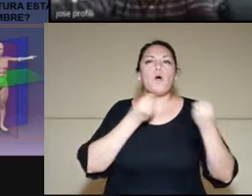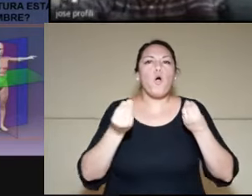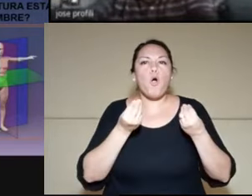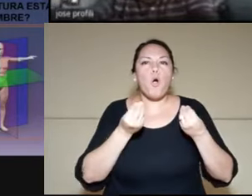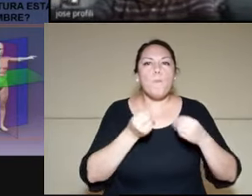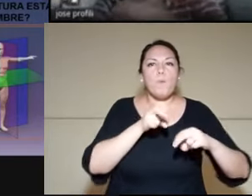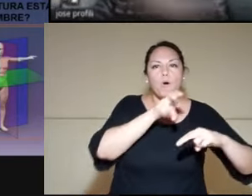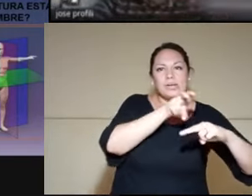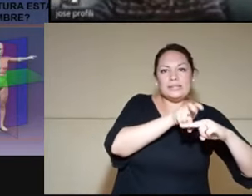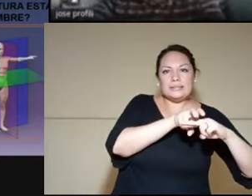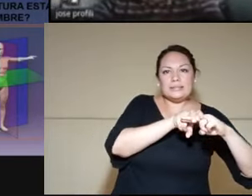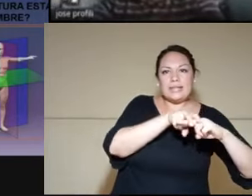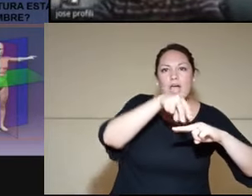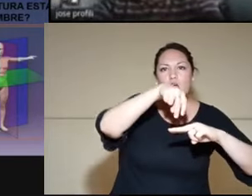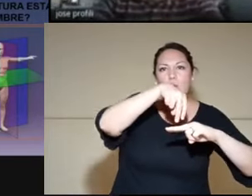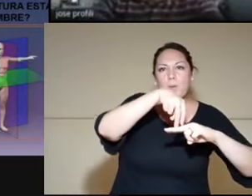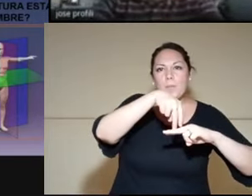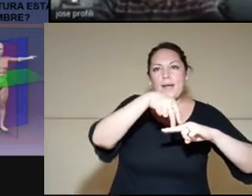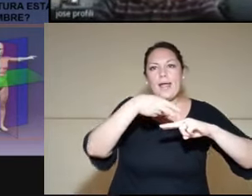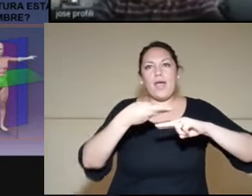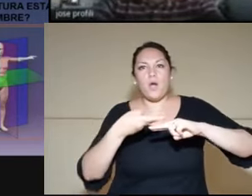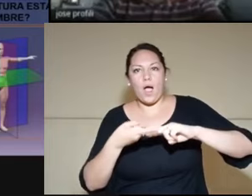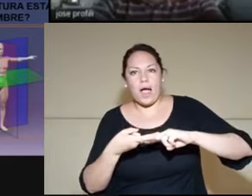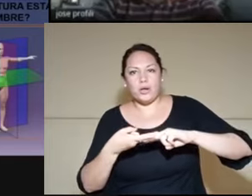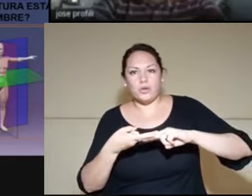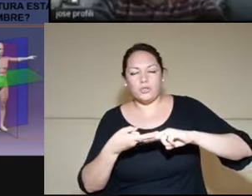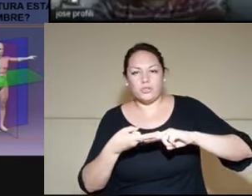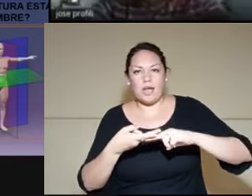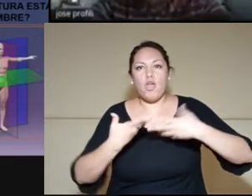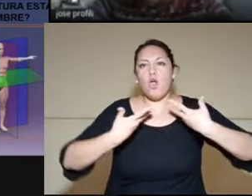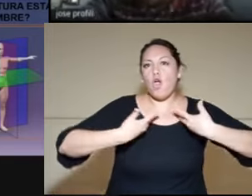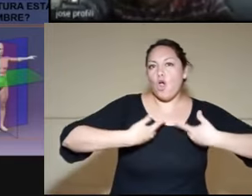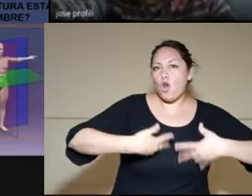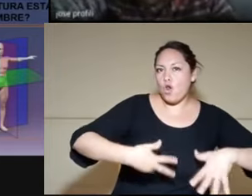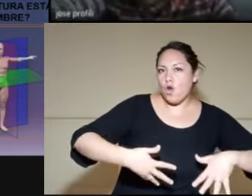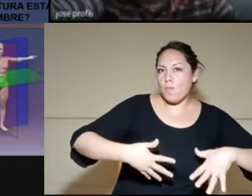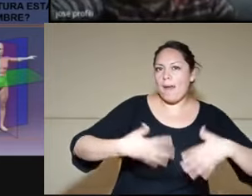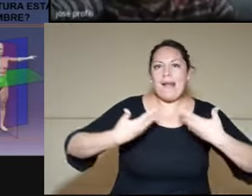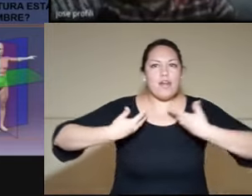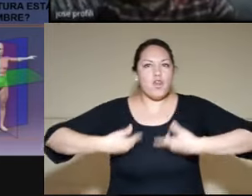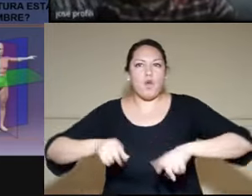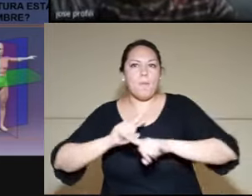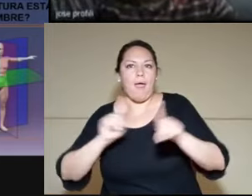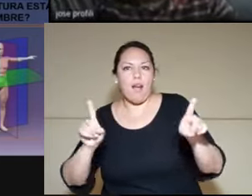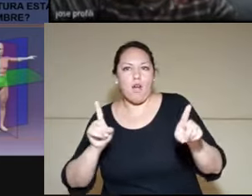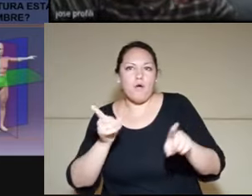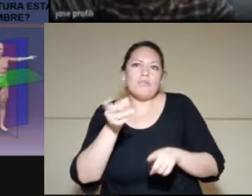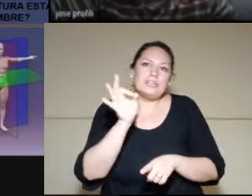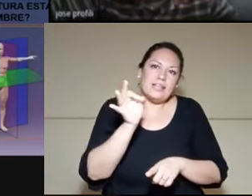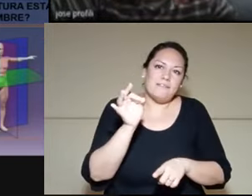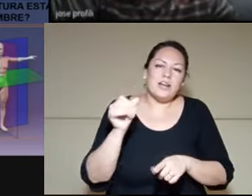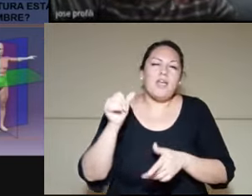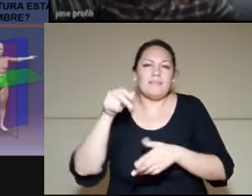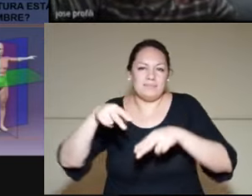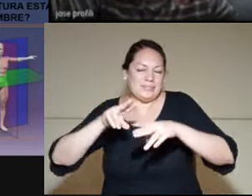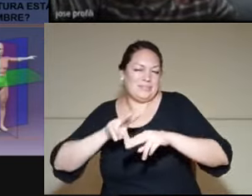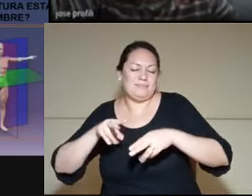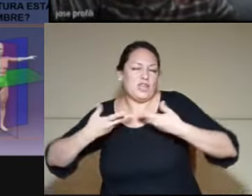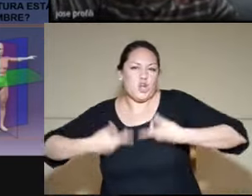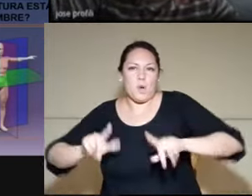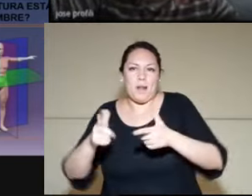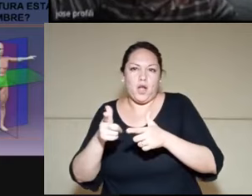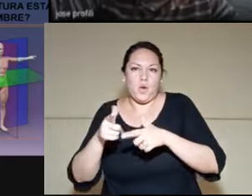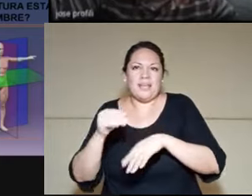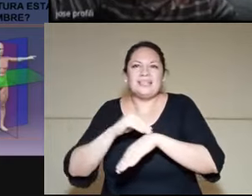del cuerpo y las posturas cuando es normal y cuando las posturas son anormales o viciadas